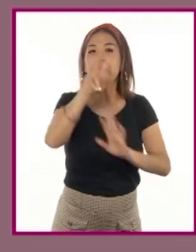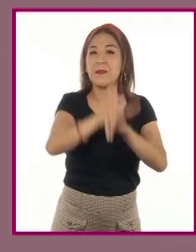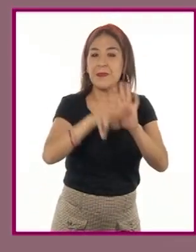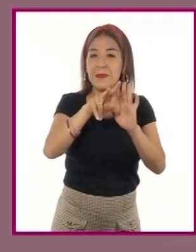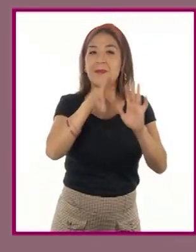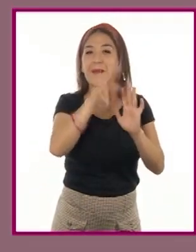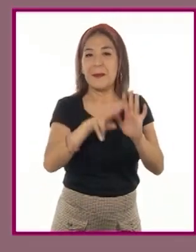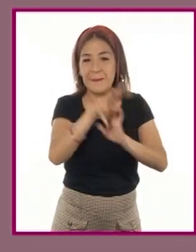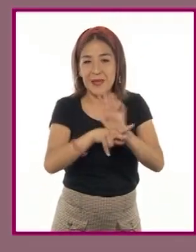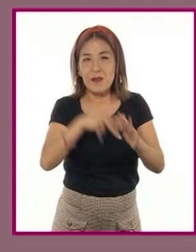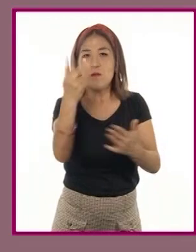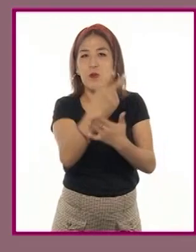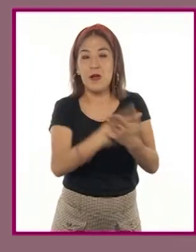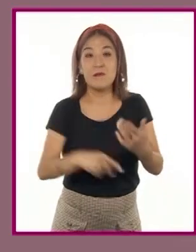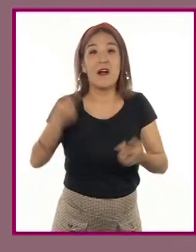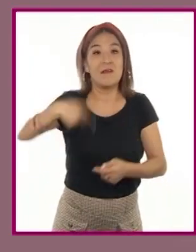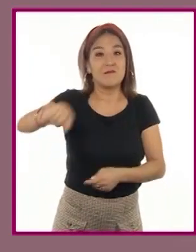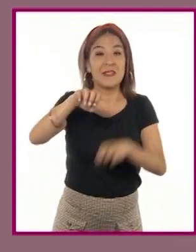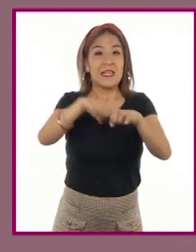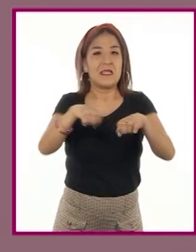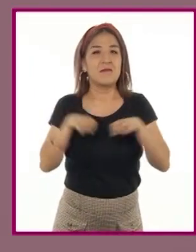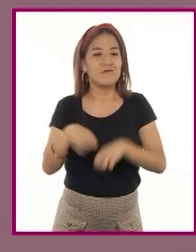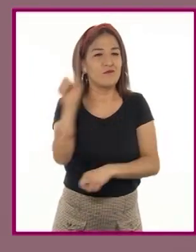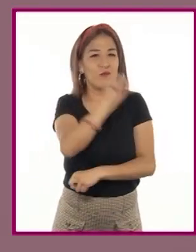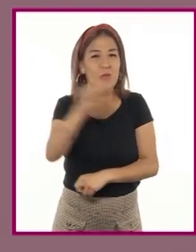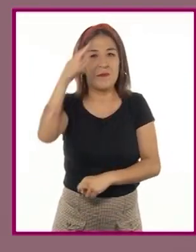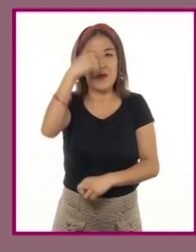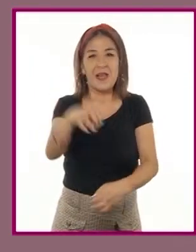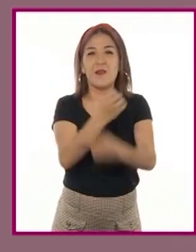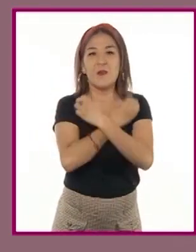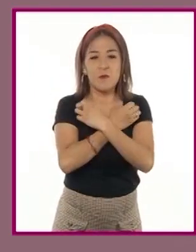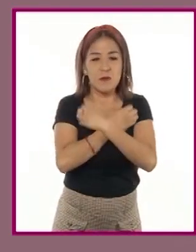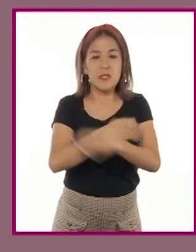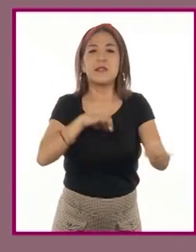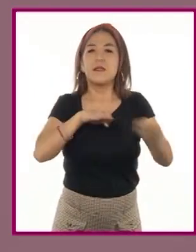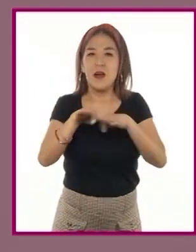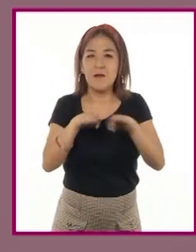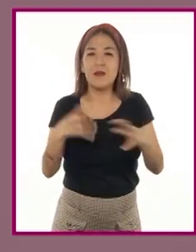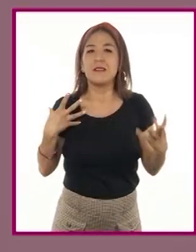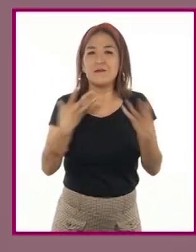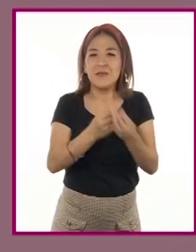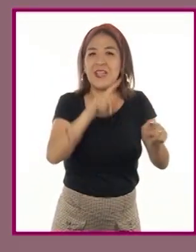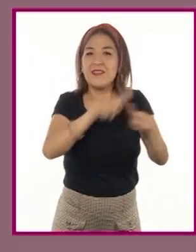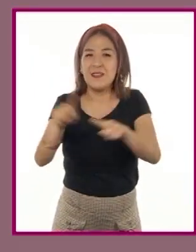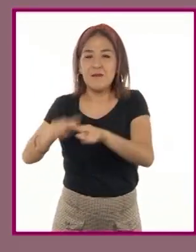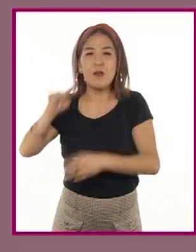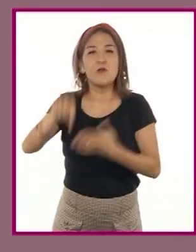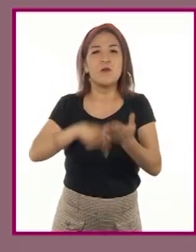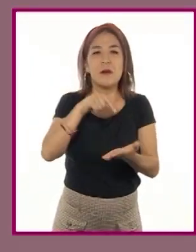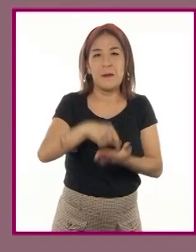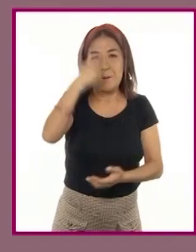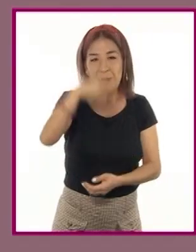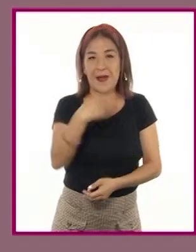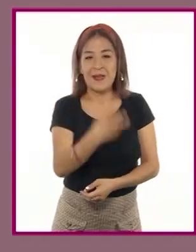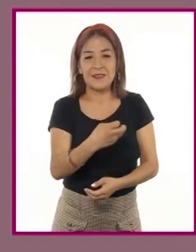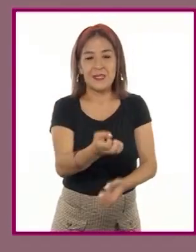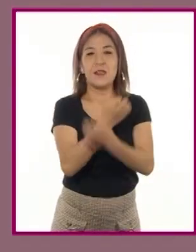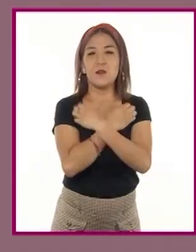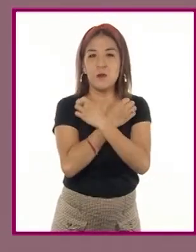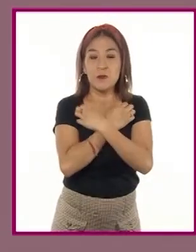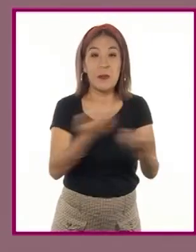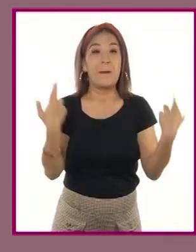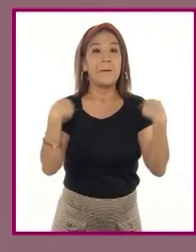programas hay un gran equipo de profesionales de la educación, quienes trabajamos en distintas áreas del sistema educativo.